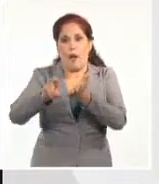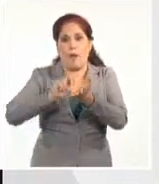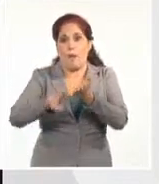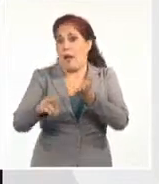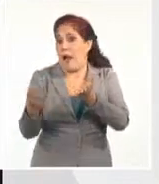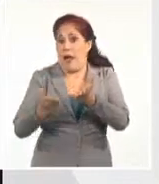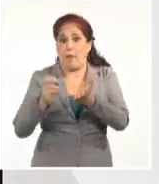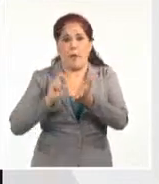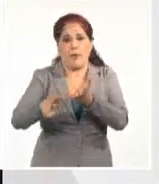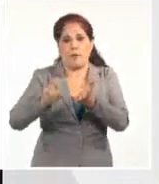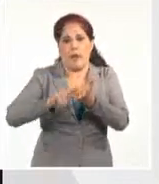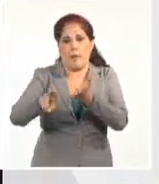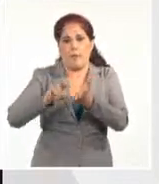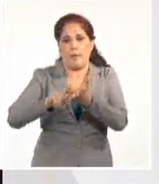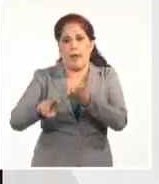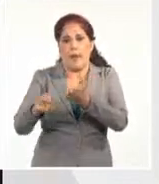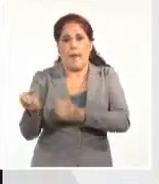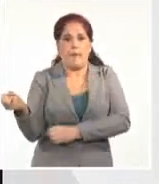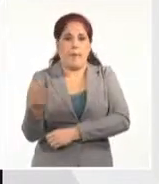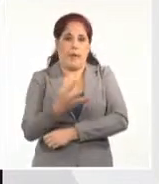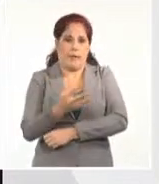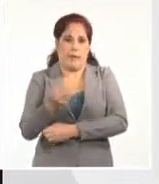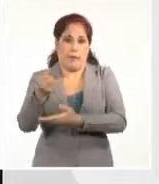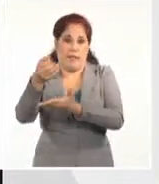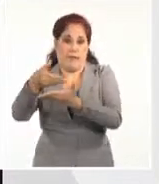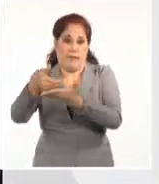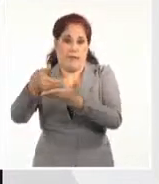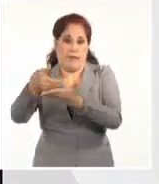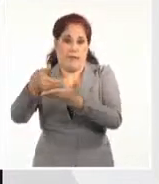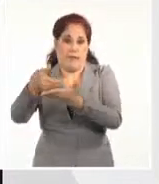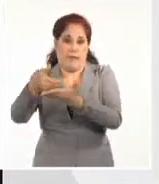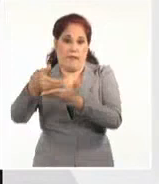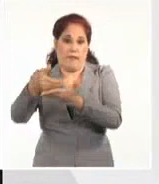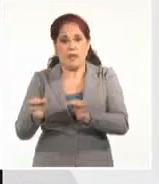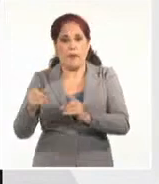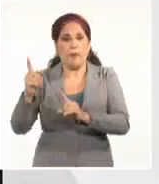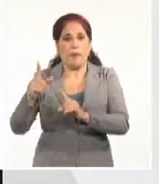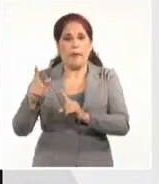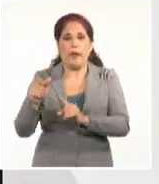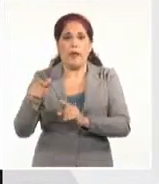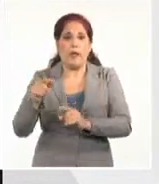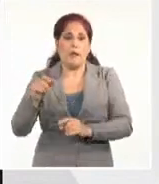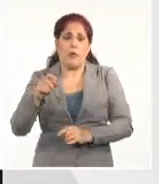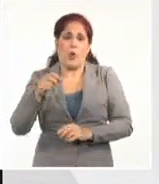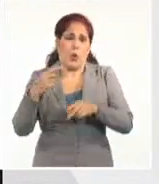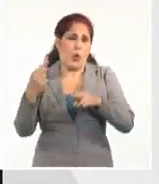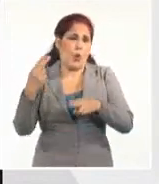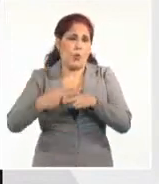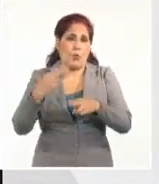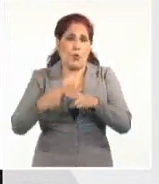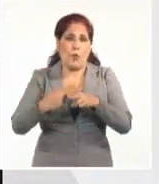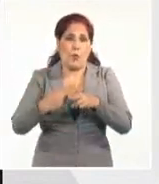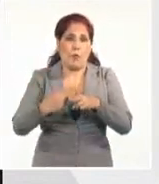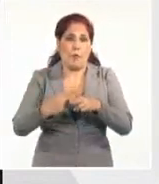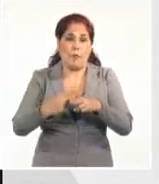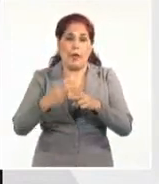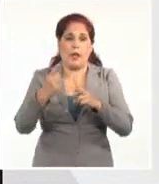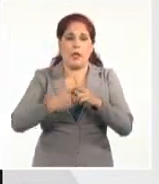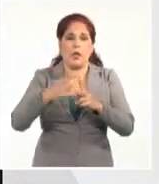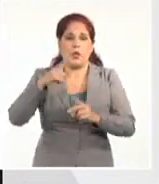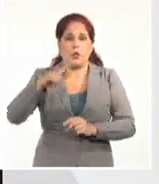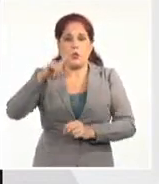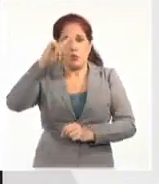pérez en desinformación entre uno de sus patrones es que siguen siempre y es algo que me llamó la atención